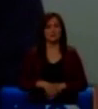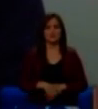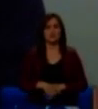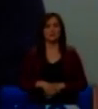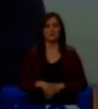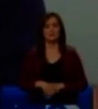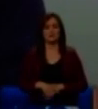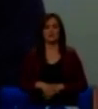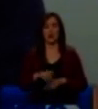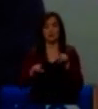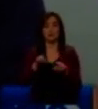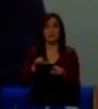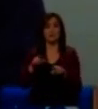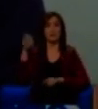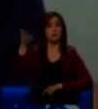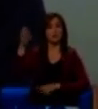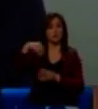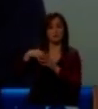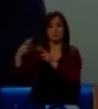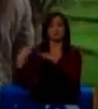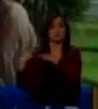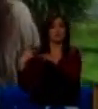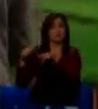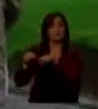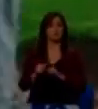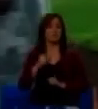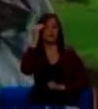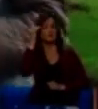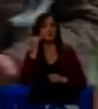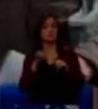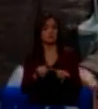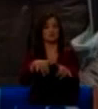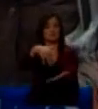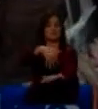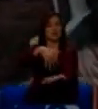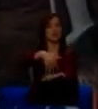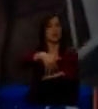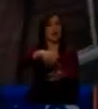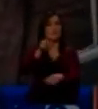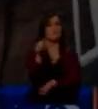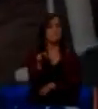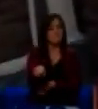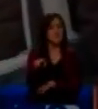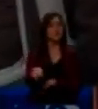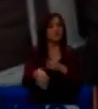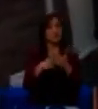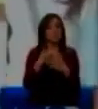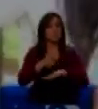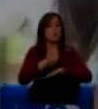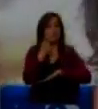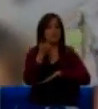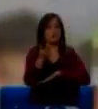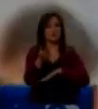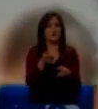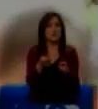su momento de ciertos de los docentes que estaban hecho cargo como tal el menor continuará sus estudios en el plantel y según la autoridad no se